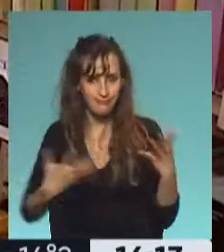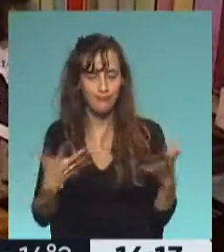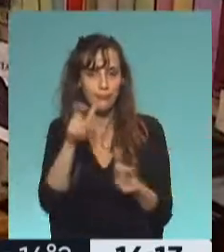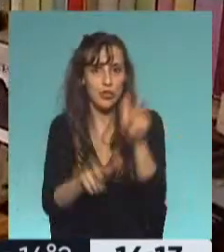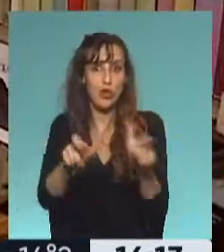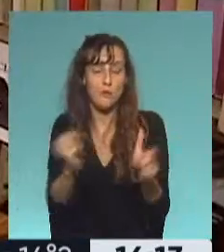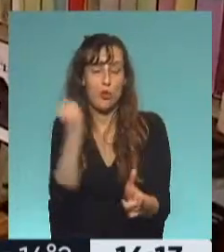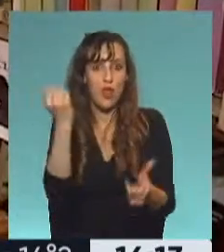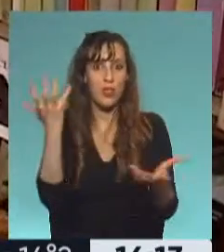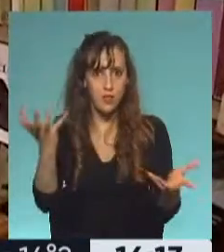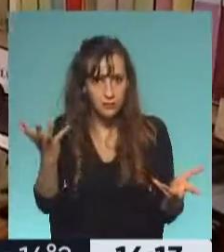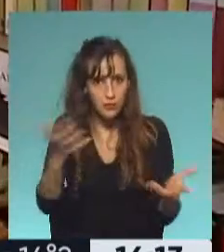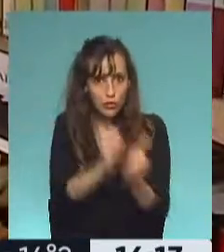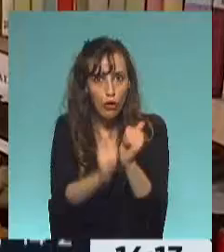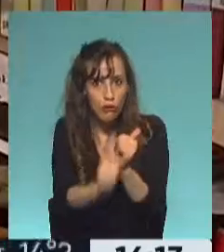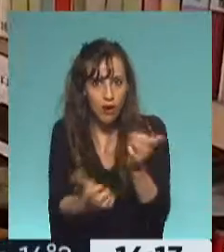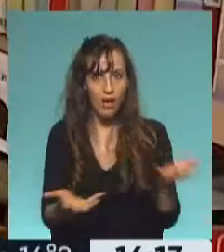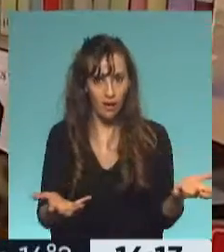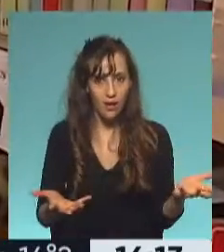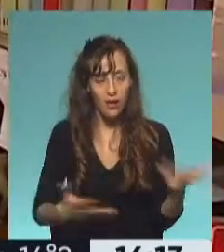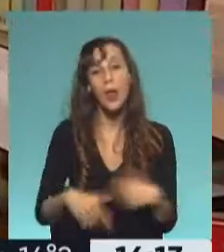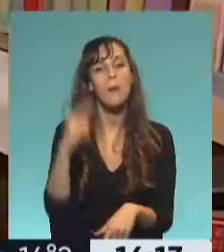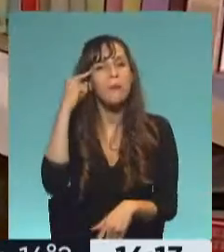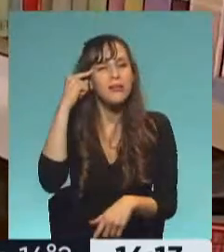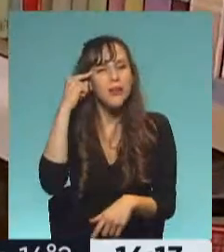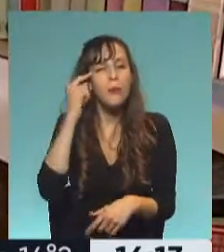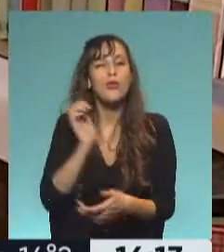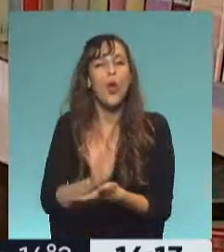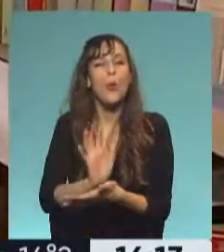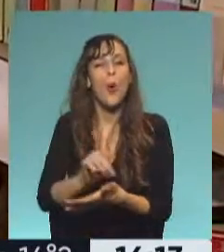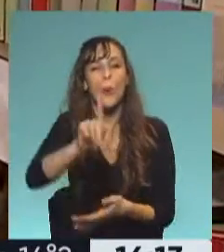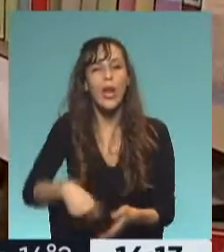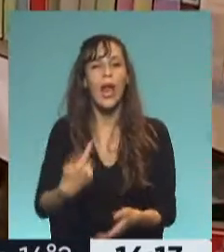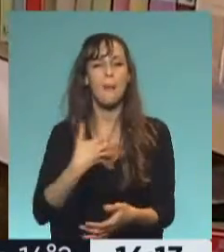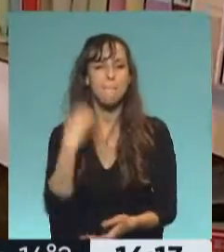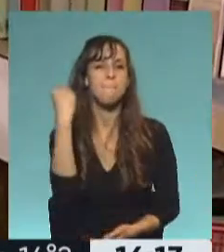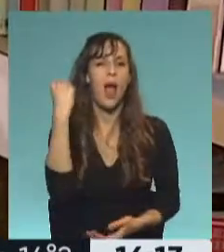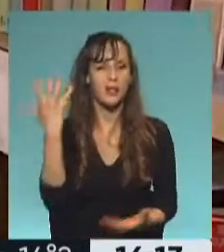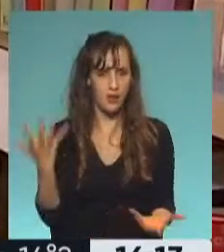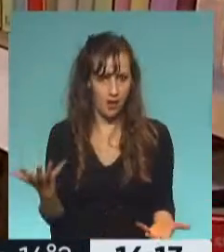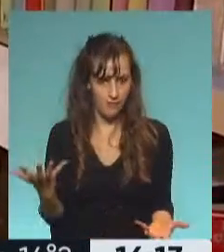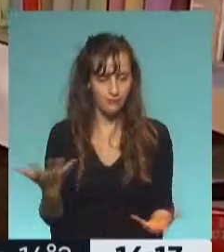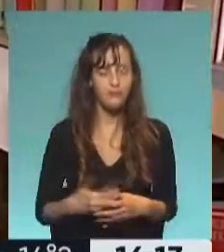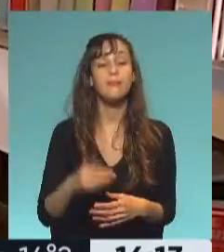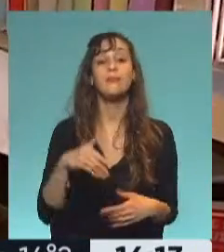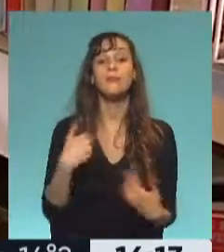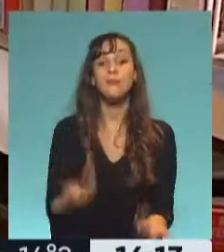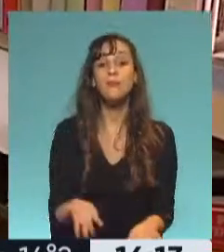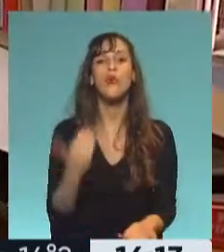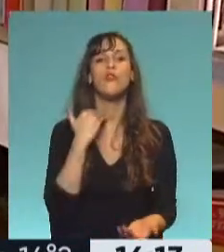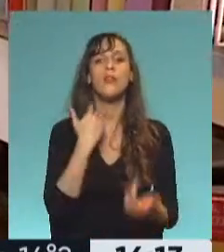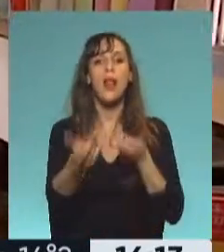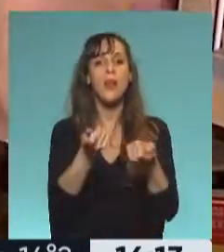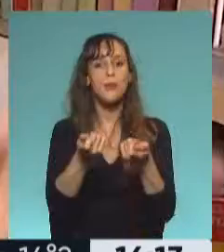el pensamiento revolucionario de Mayo, el que dio nacimiento a la patria, esto, la librería